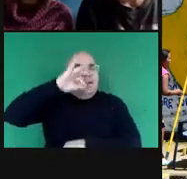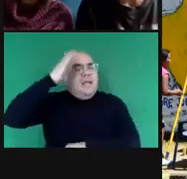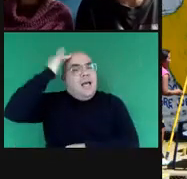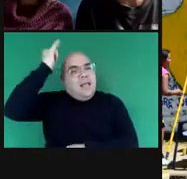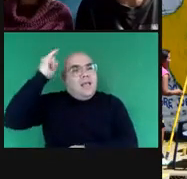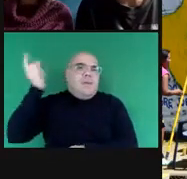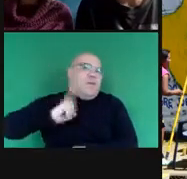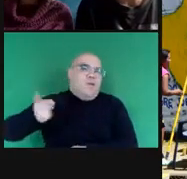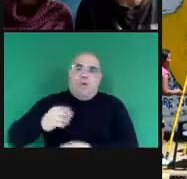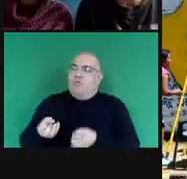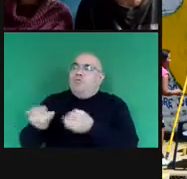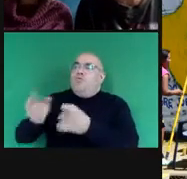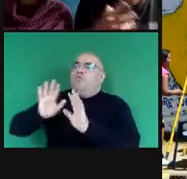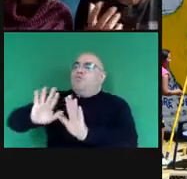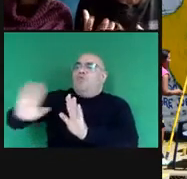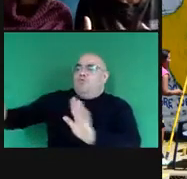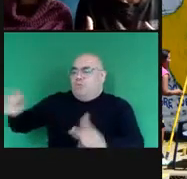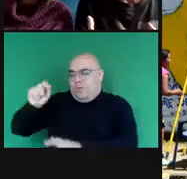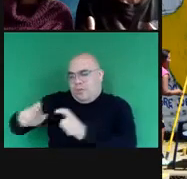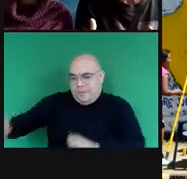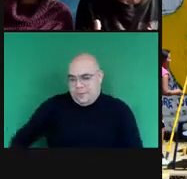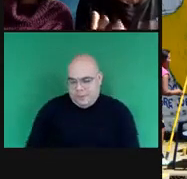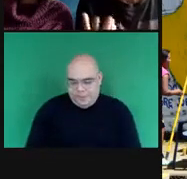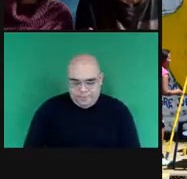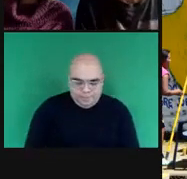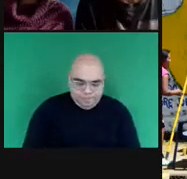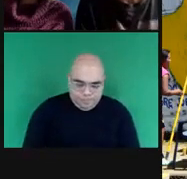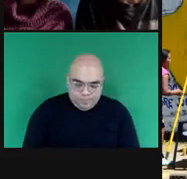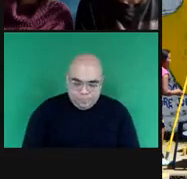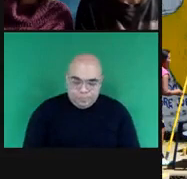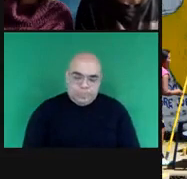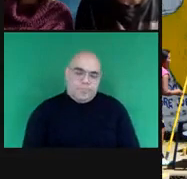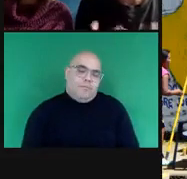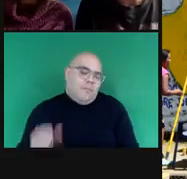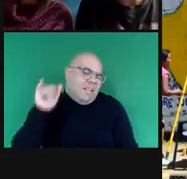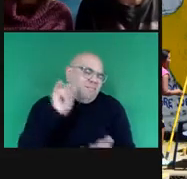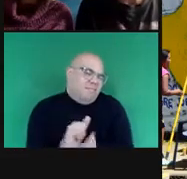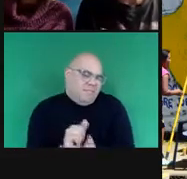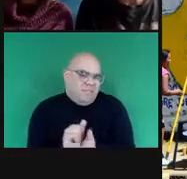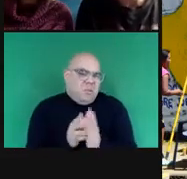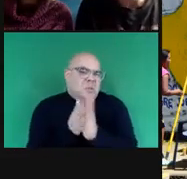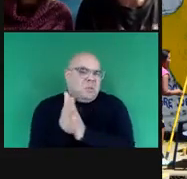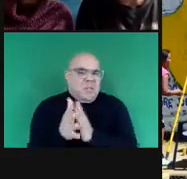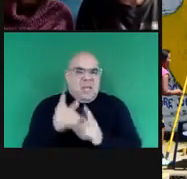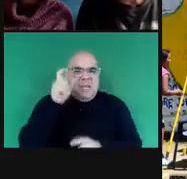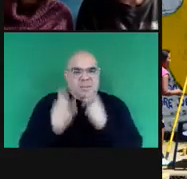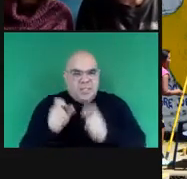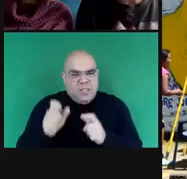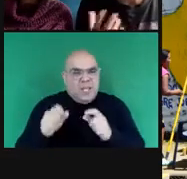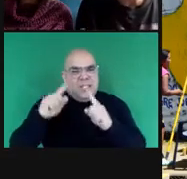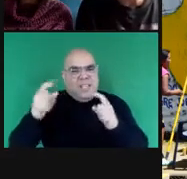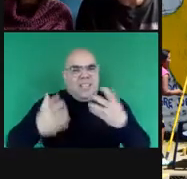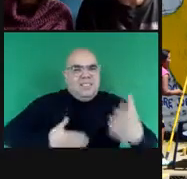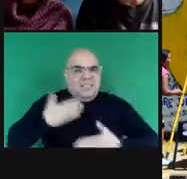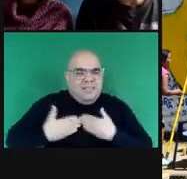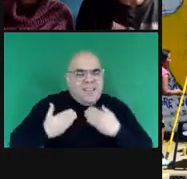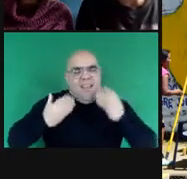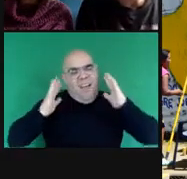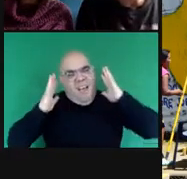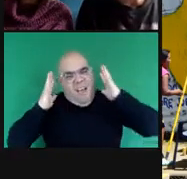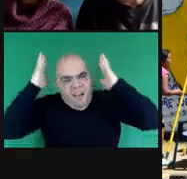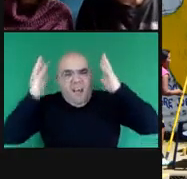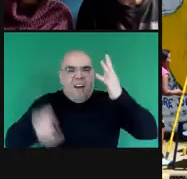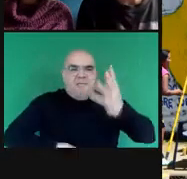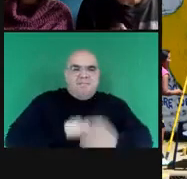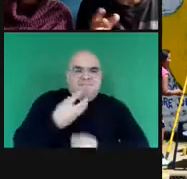Entonces aquí vemos cómo es un momento de celebrar, de manifestarnos, donde cada uno tiene algo